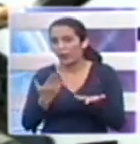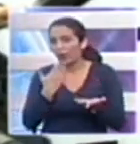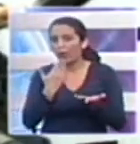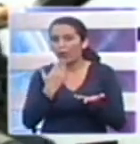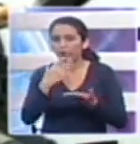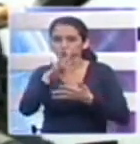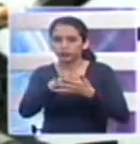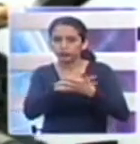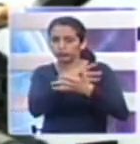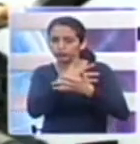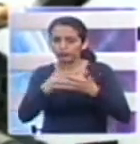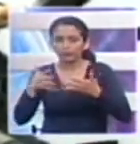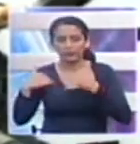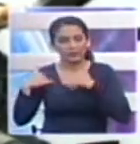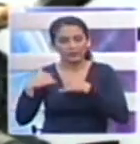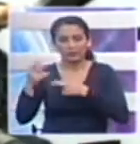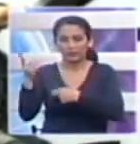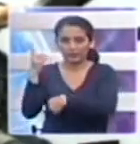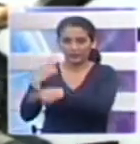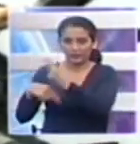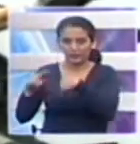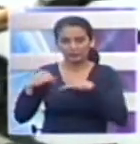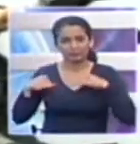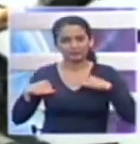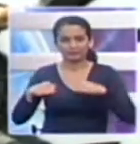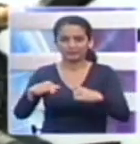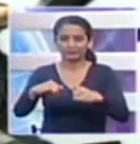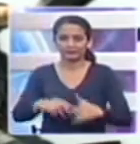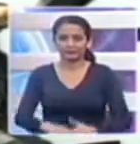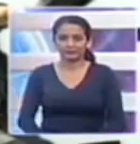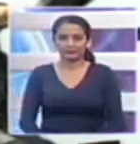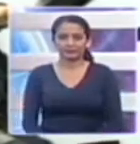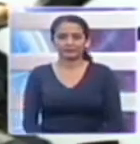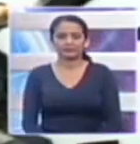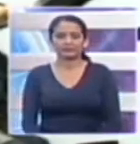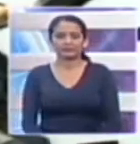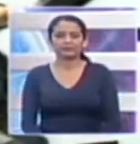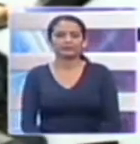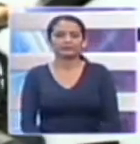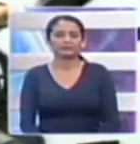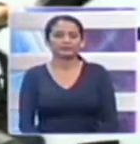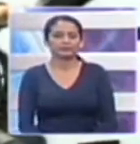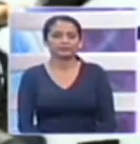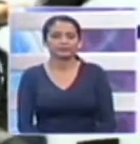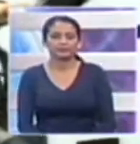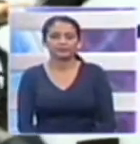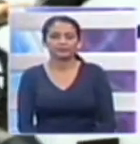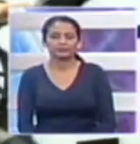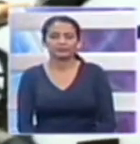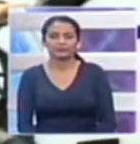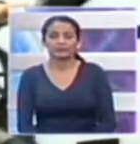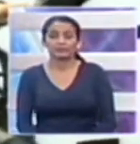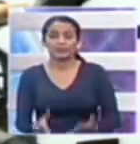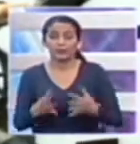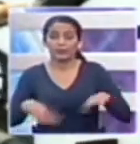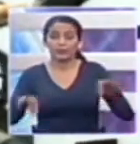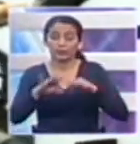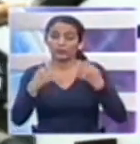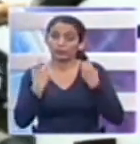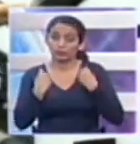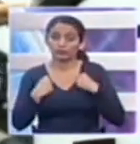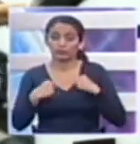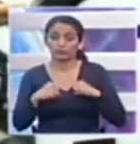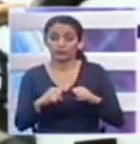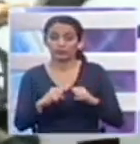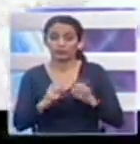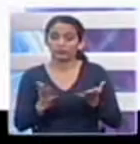ese acuerdo comercial. ¿Esa vigencia, esa entrada de vigencia es en enero? El esfuerzo es que solamente puede entrar en vigencia una vez que